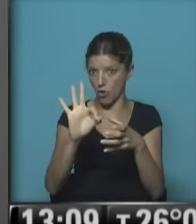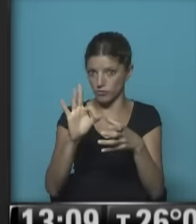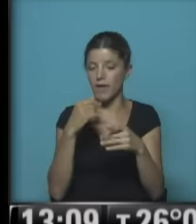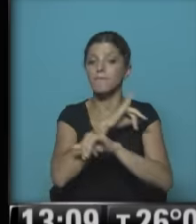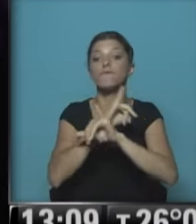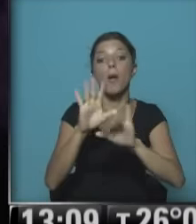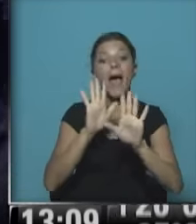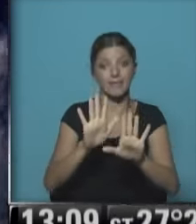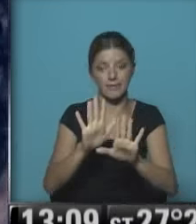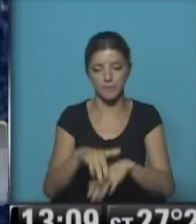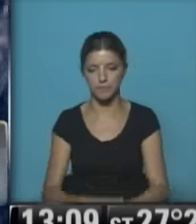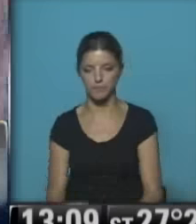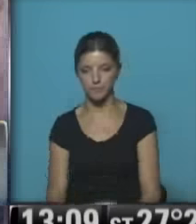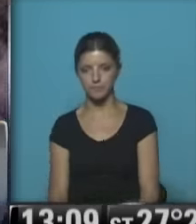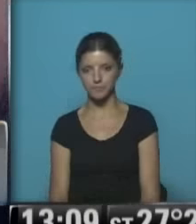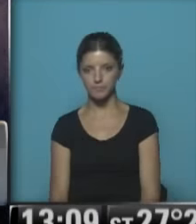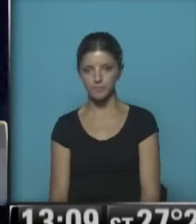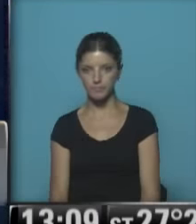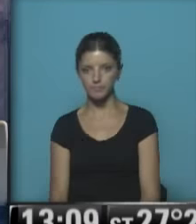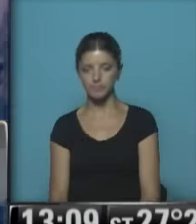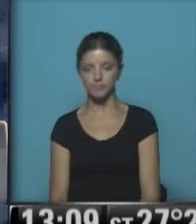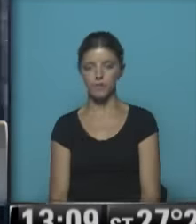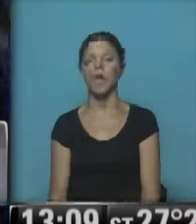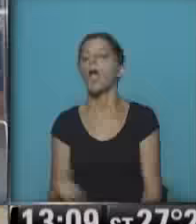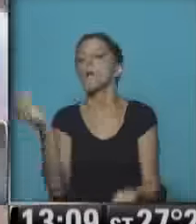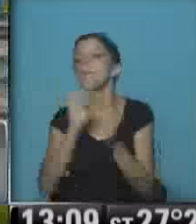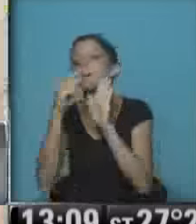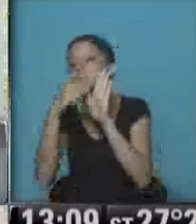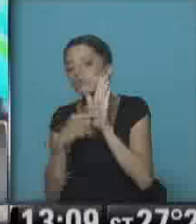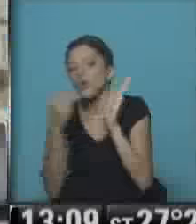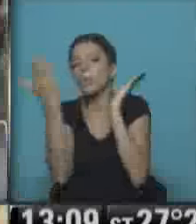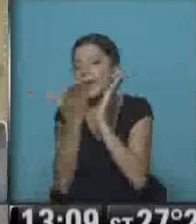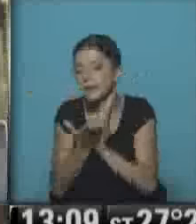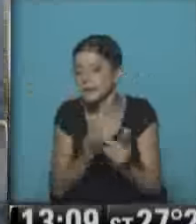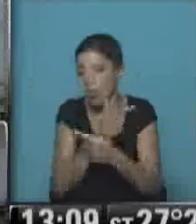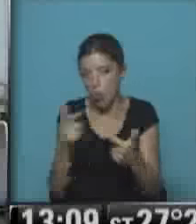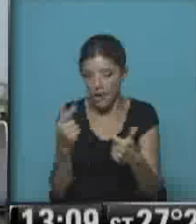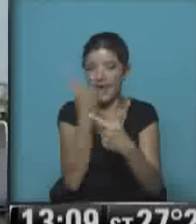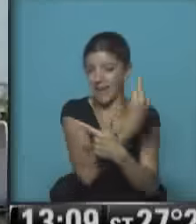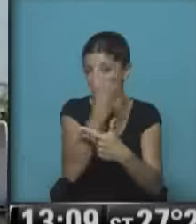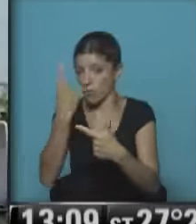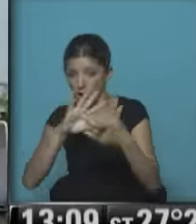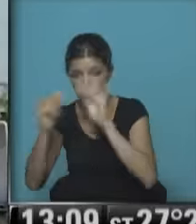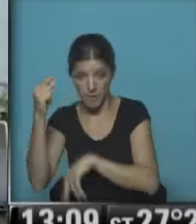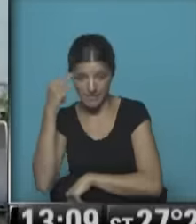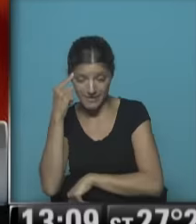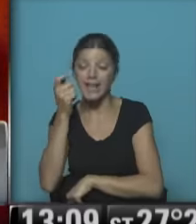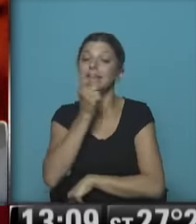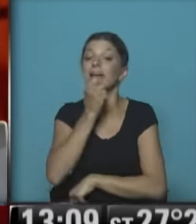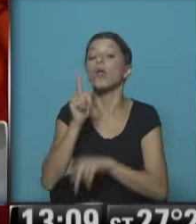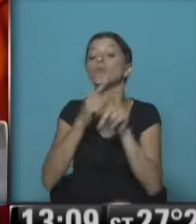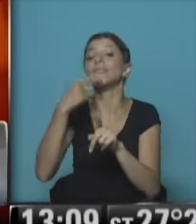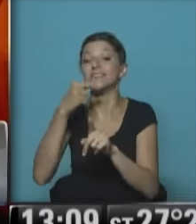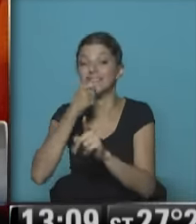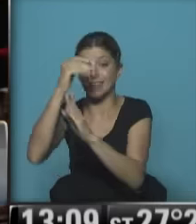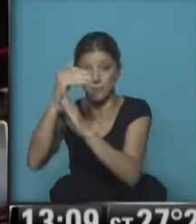Mundial. No hay muchos más elementos de análisis en unos y otros que repetir. Si bajó hasta acá,